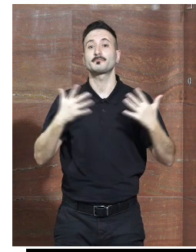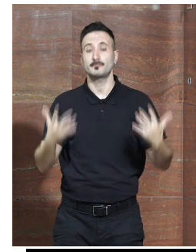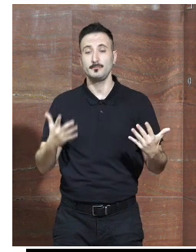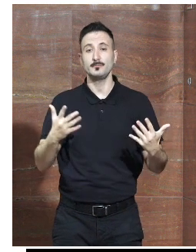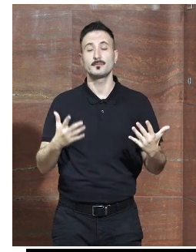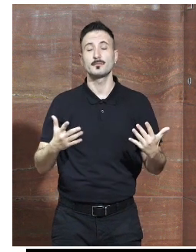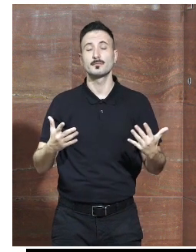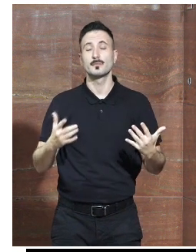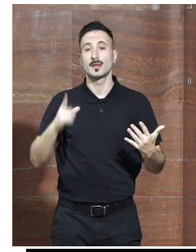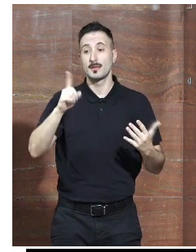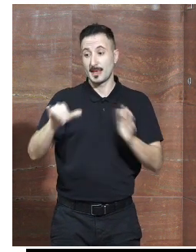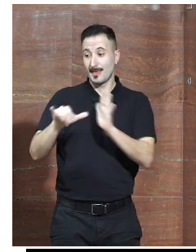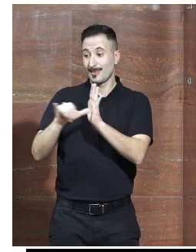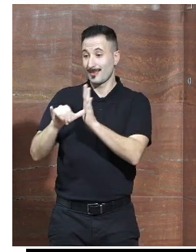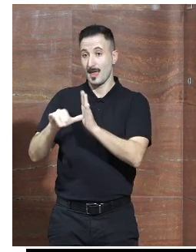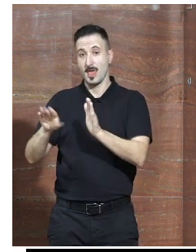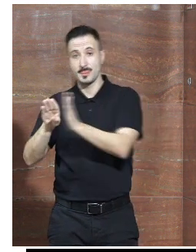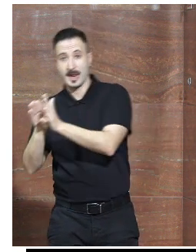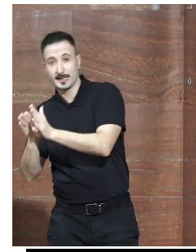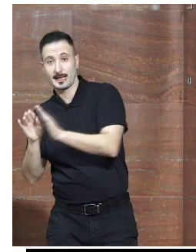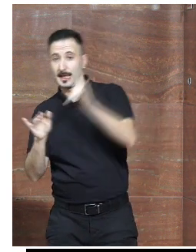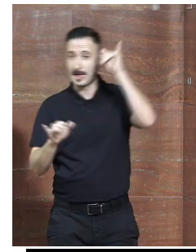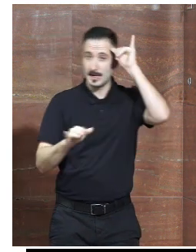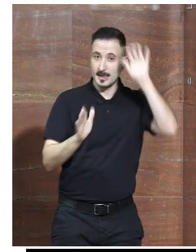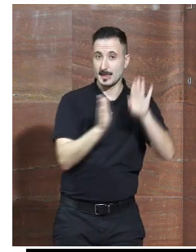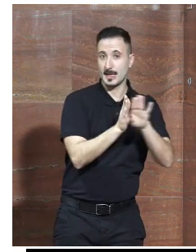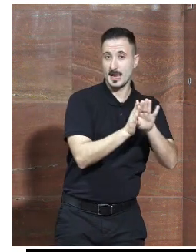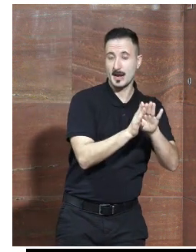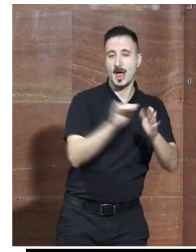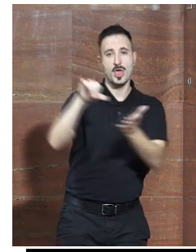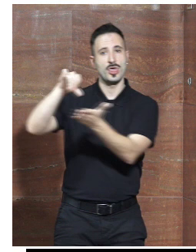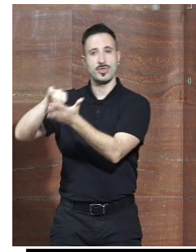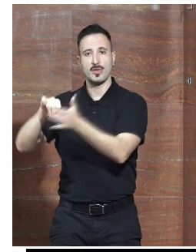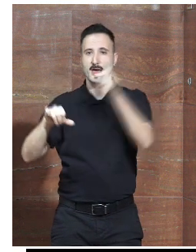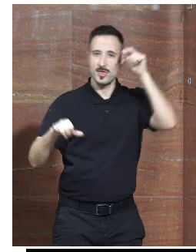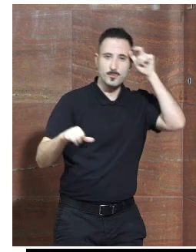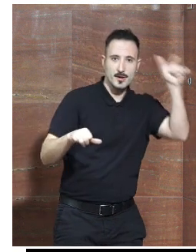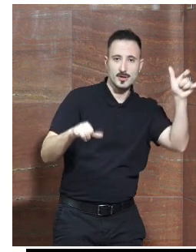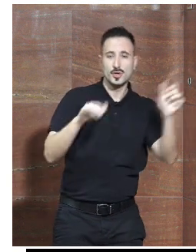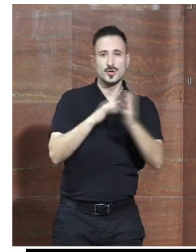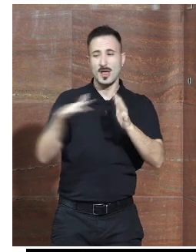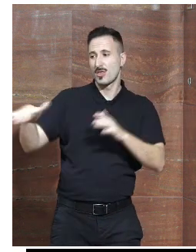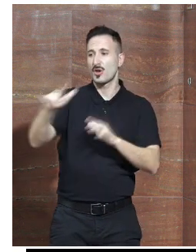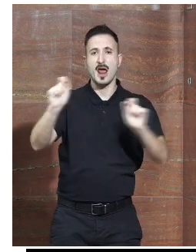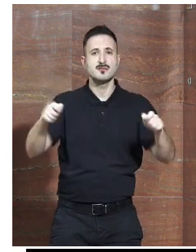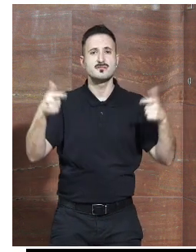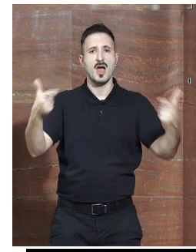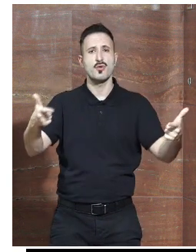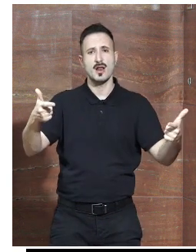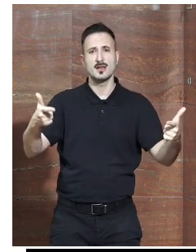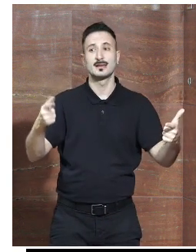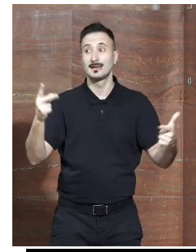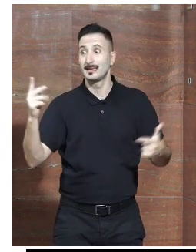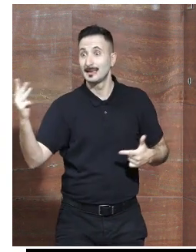Collserola, y a los lados izquierdo y derecho los ríos, el Llobregat y el Besós, ¿no? Unos límites naturales muy claros, y sobre esos límites, junto a esos